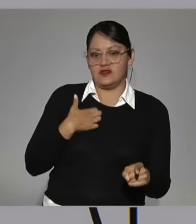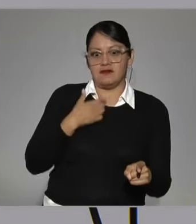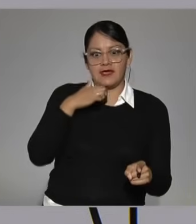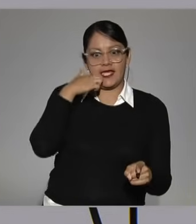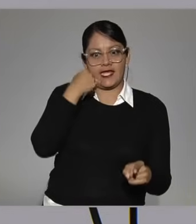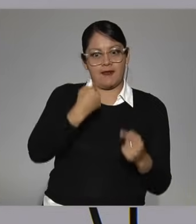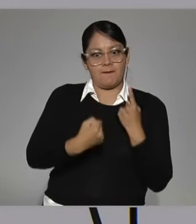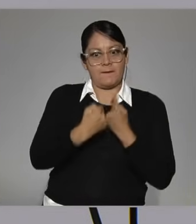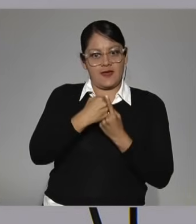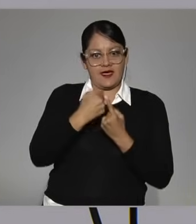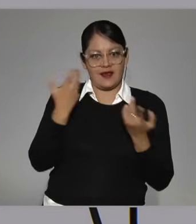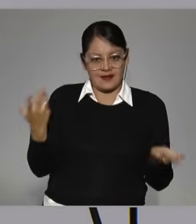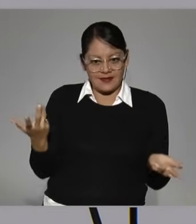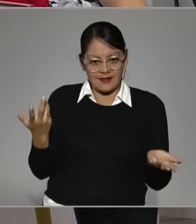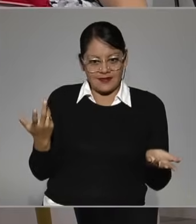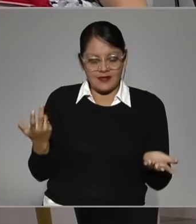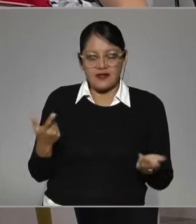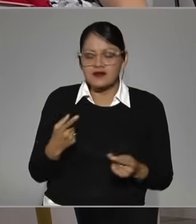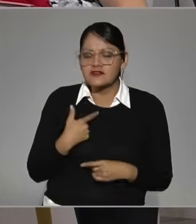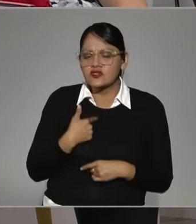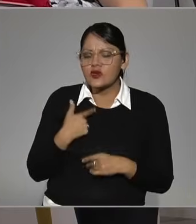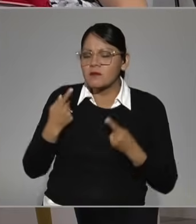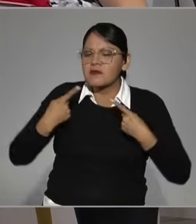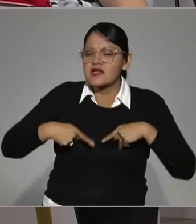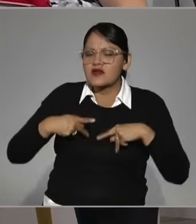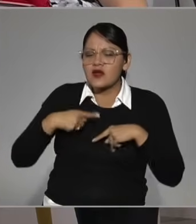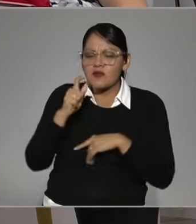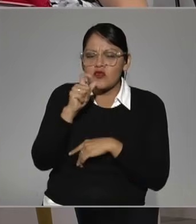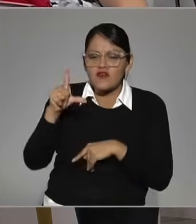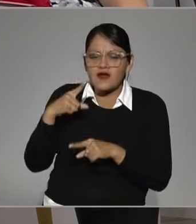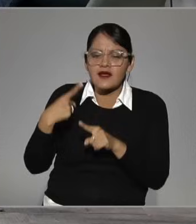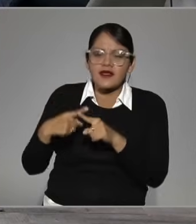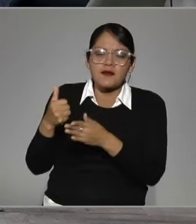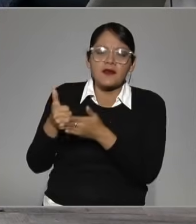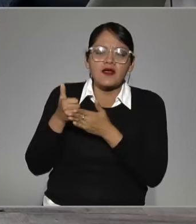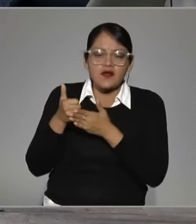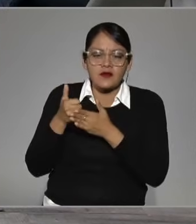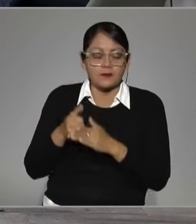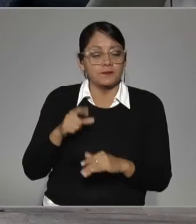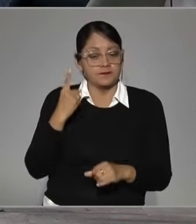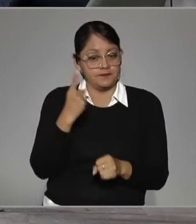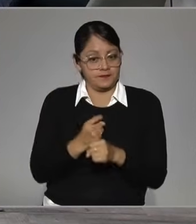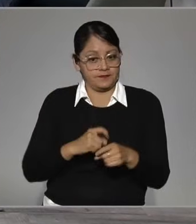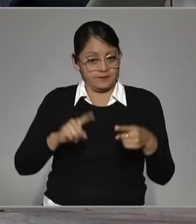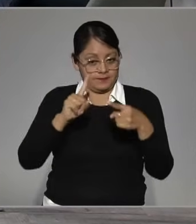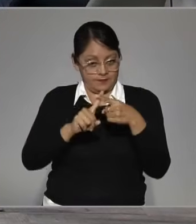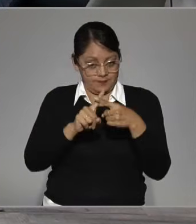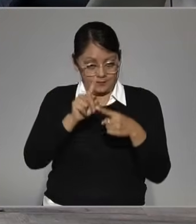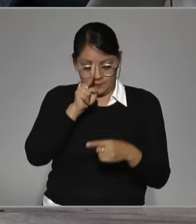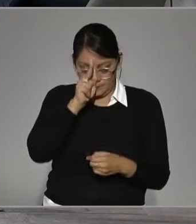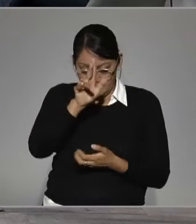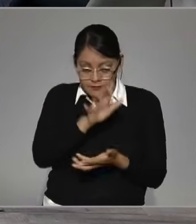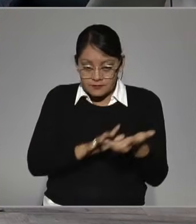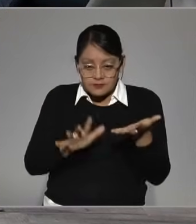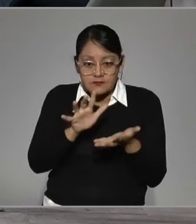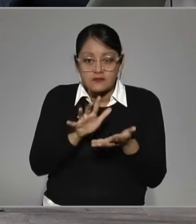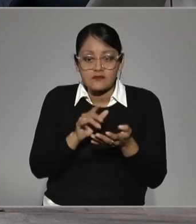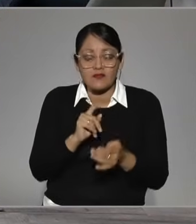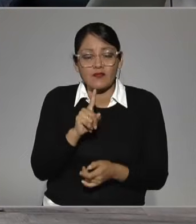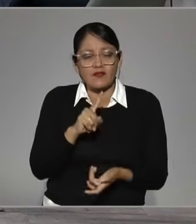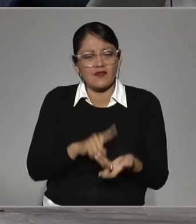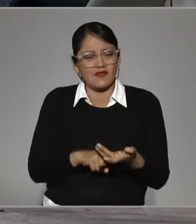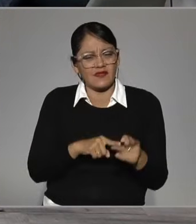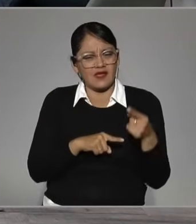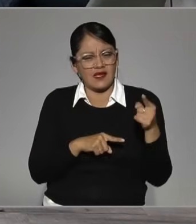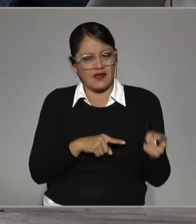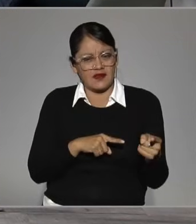¿Con qué especialista me podría apoyar? Punto número 1, hablando de la violencia. Vivir conscientemente